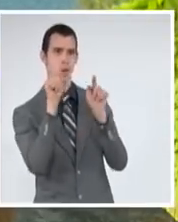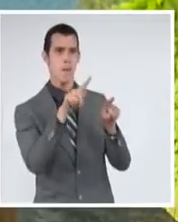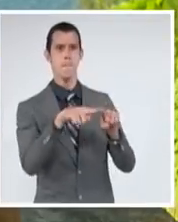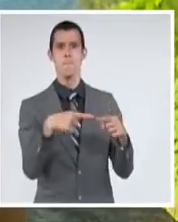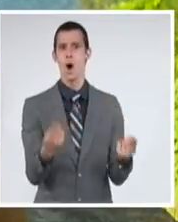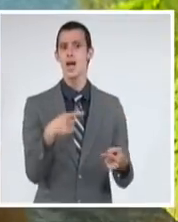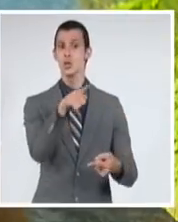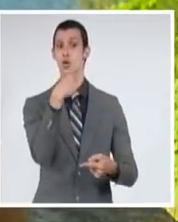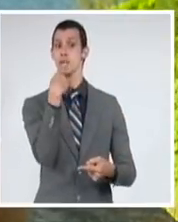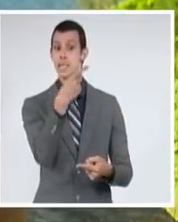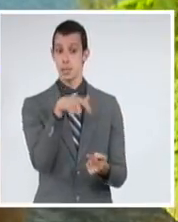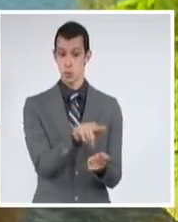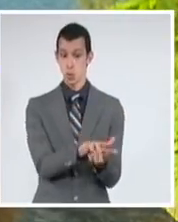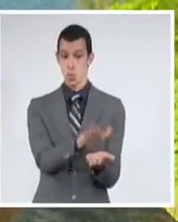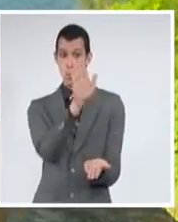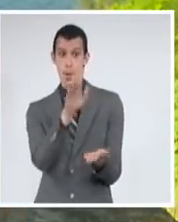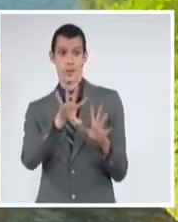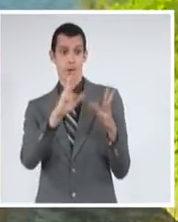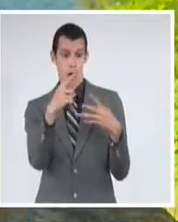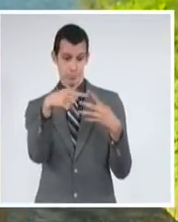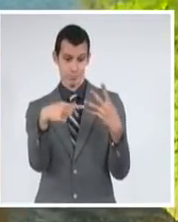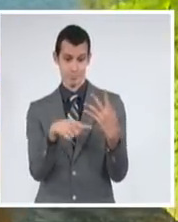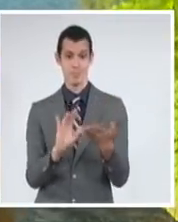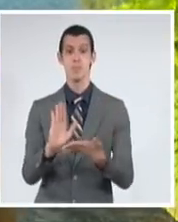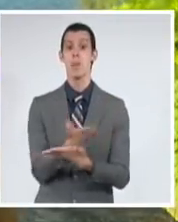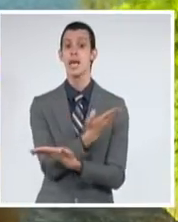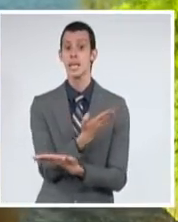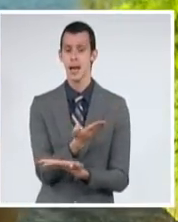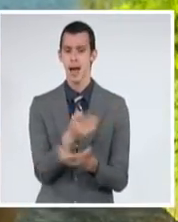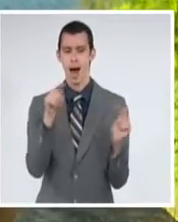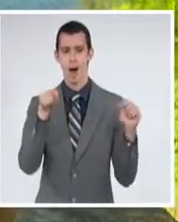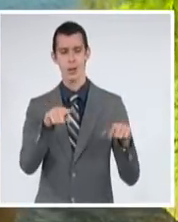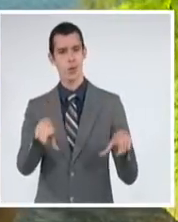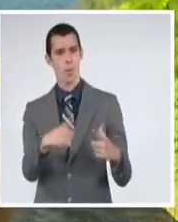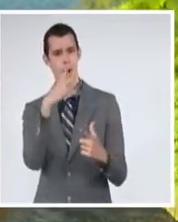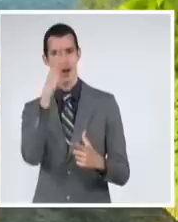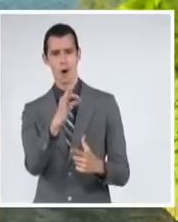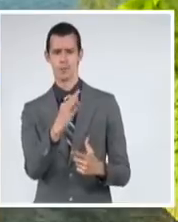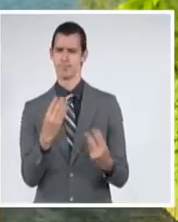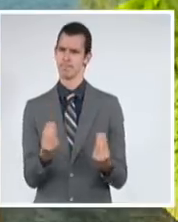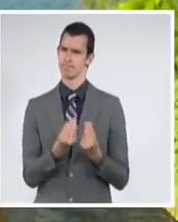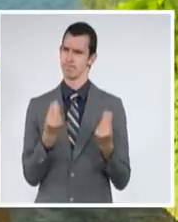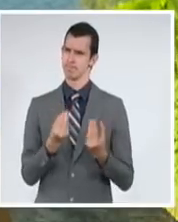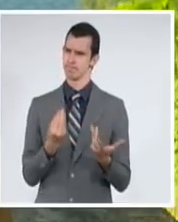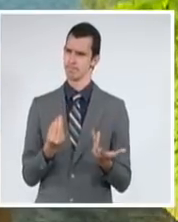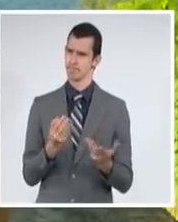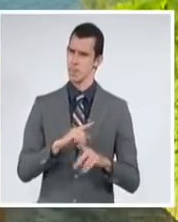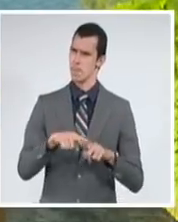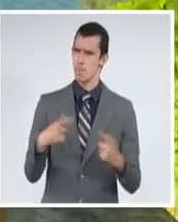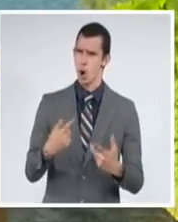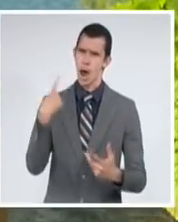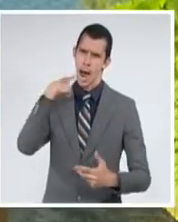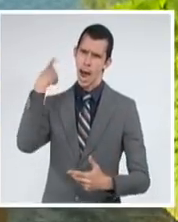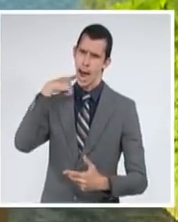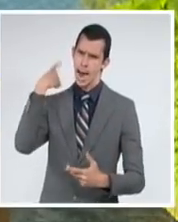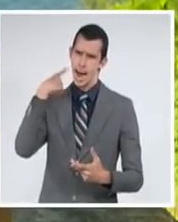a determinadas fuerzas que por años han sido los que han monopolizado el discurso político, que reciben mucho